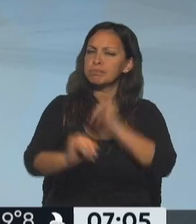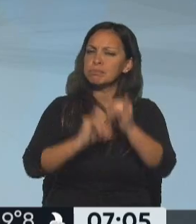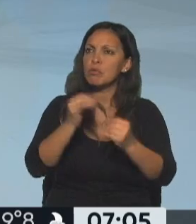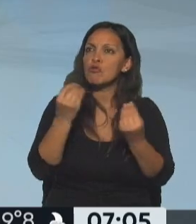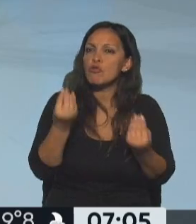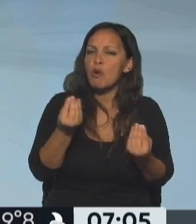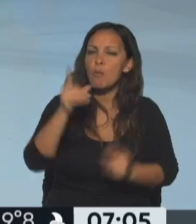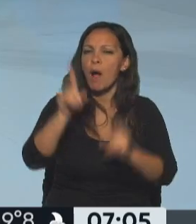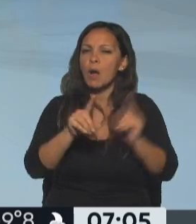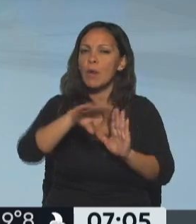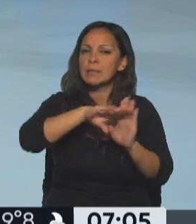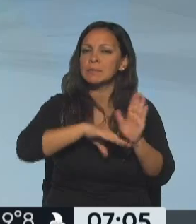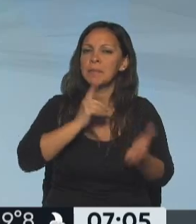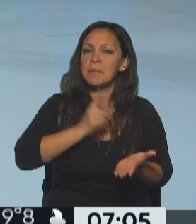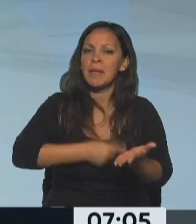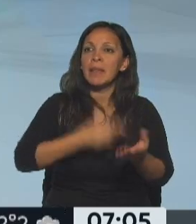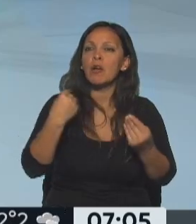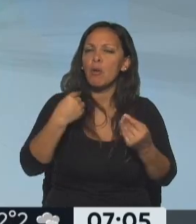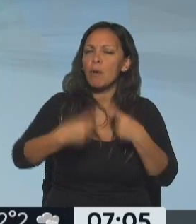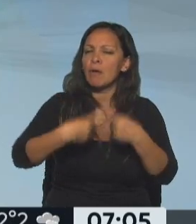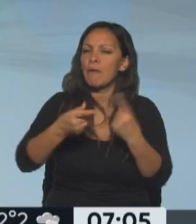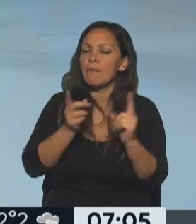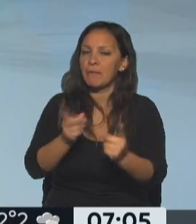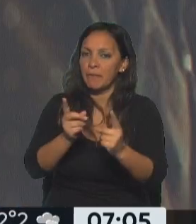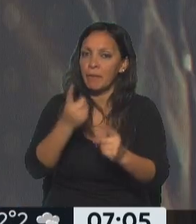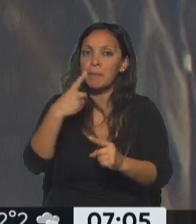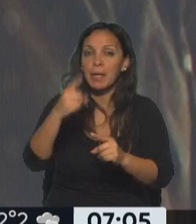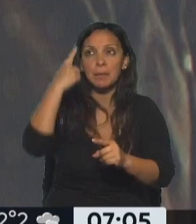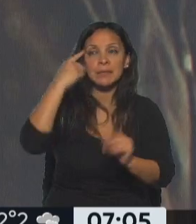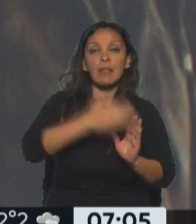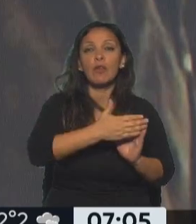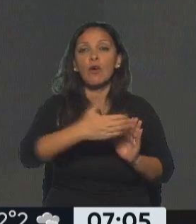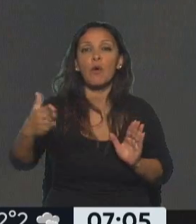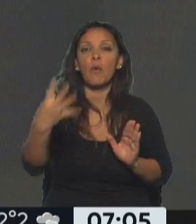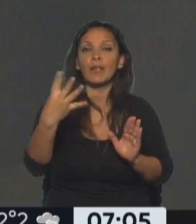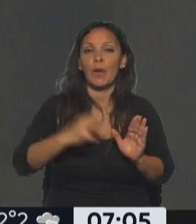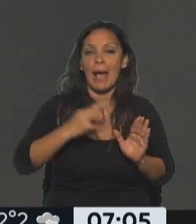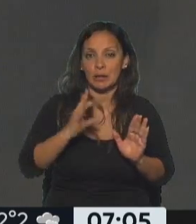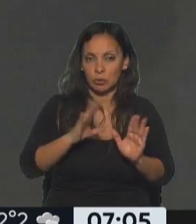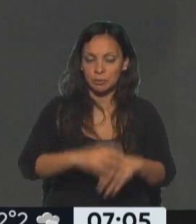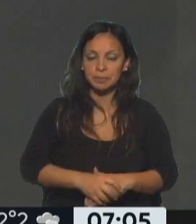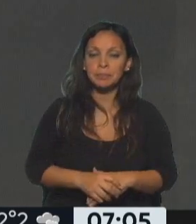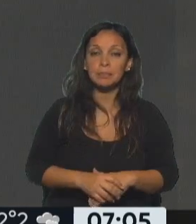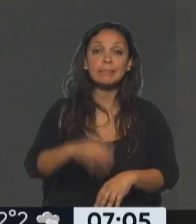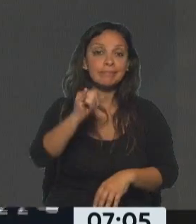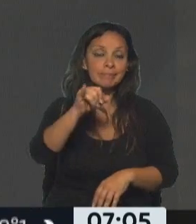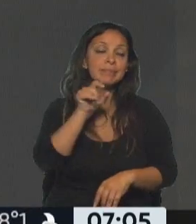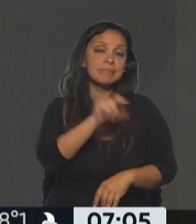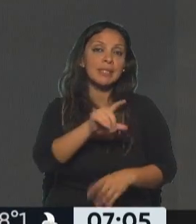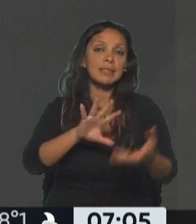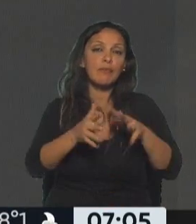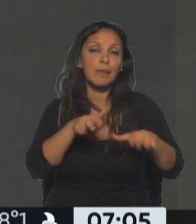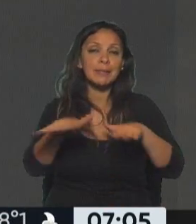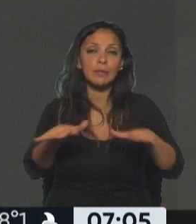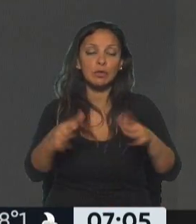incrementaría algunas de las medidas que estás llevando adelante en este momento, pero teniendo en cuenta un horizonte de 4 años. Sí, a ver, en el marco de ese contexto, Ale, me acerco